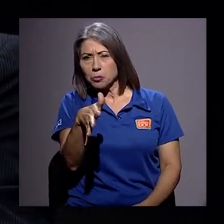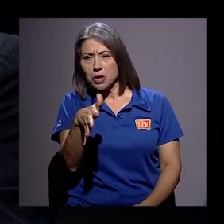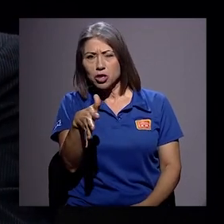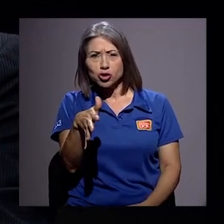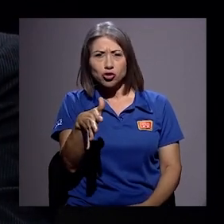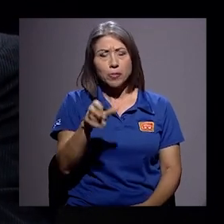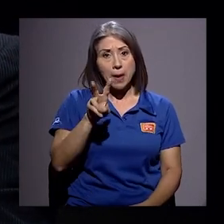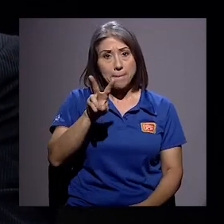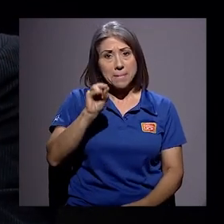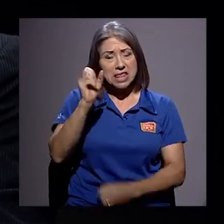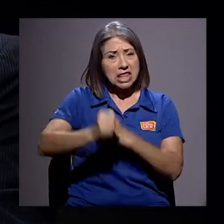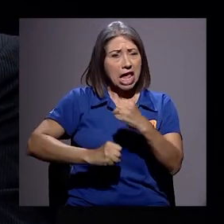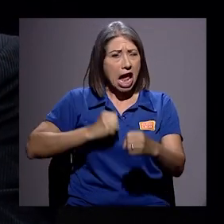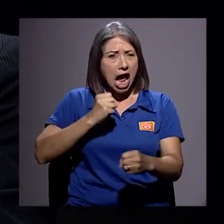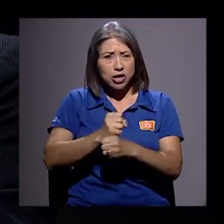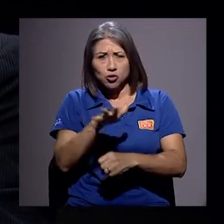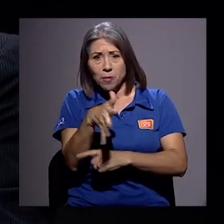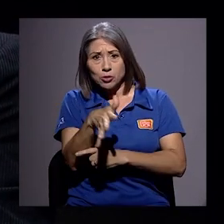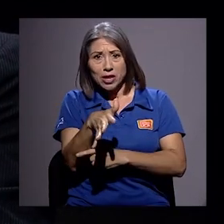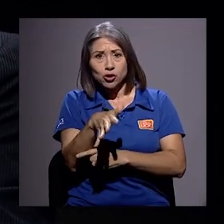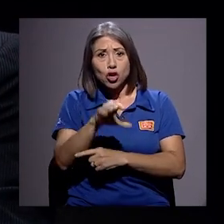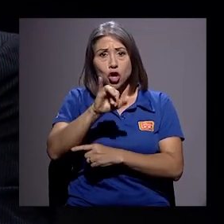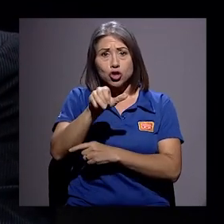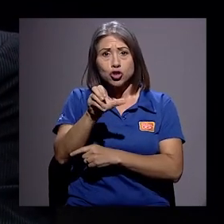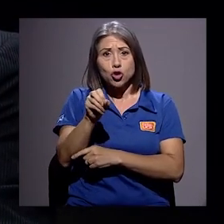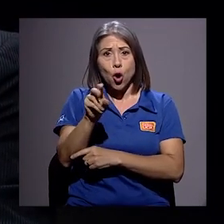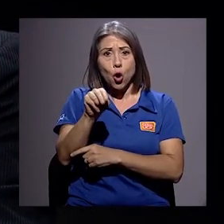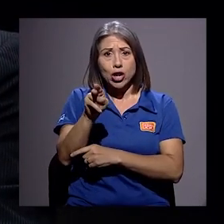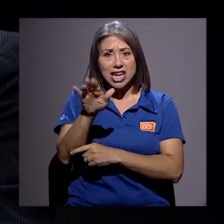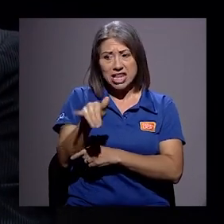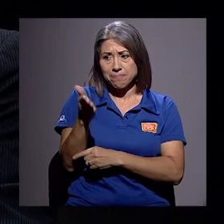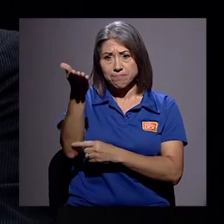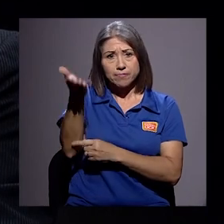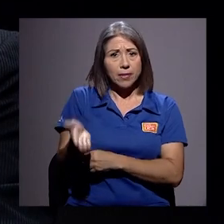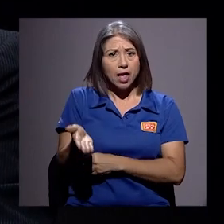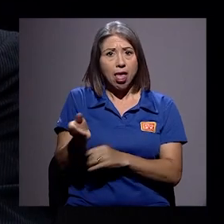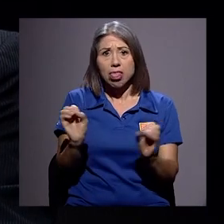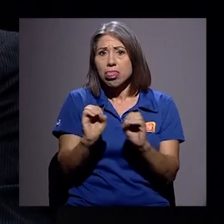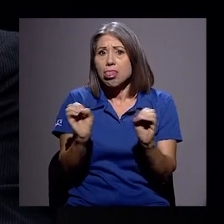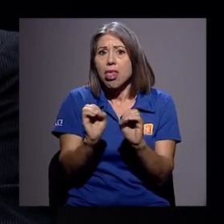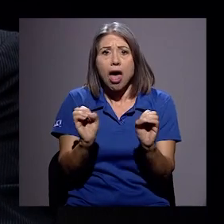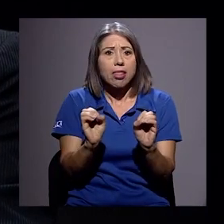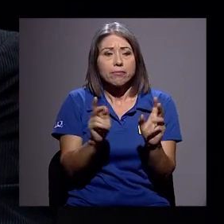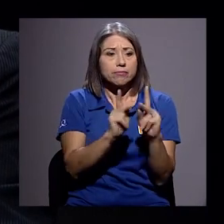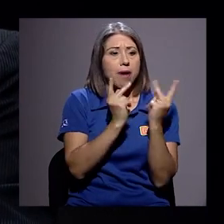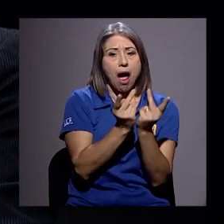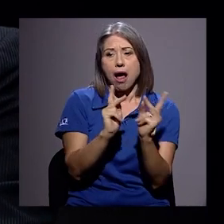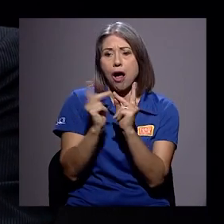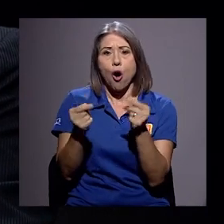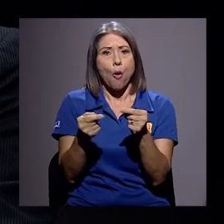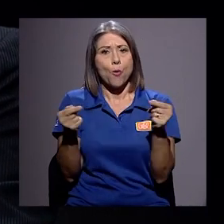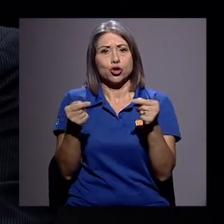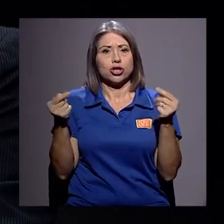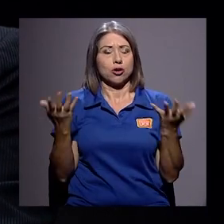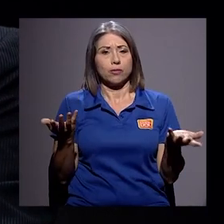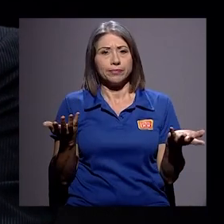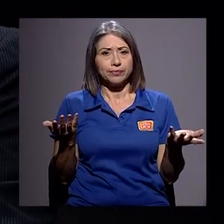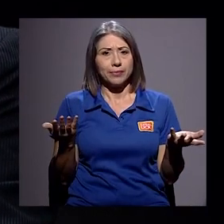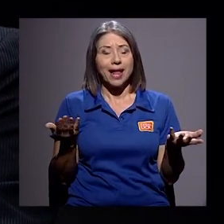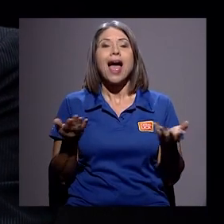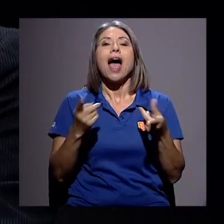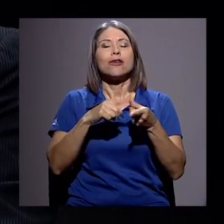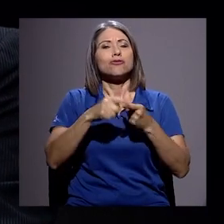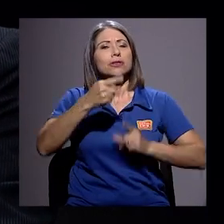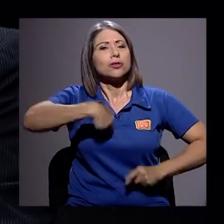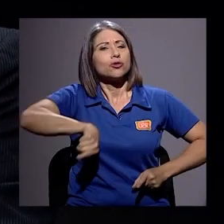o menos 20 años alrededor de 20 años de que yo ni no he tenido una sola una sola fracción de oposición y a